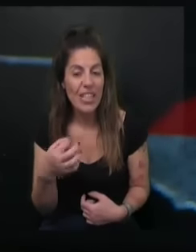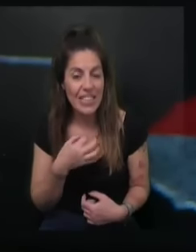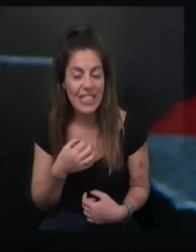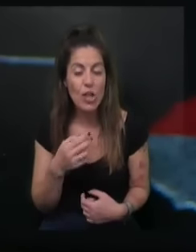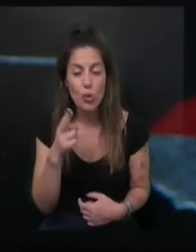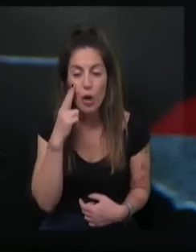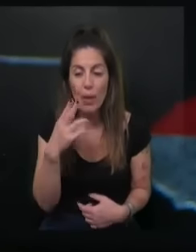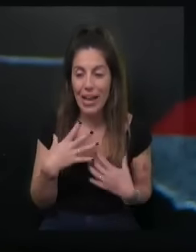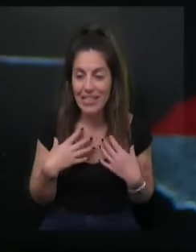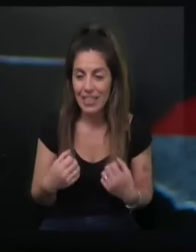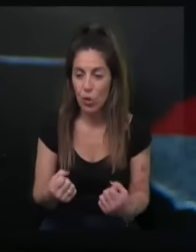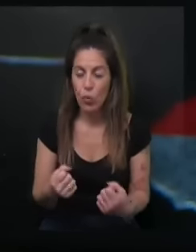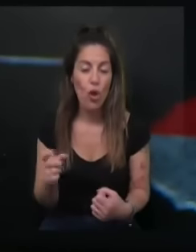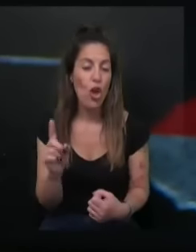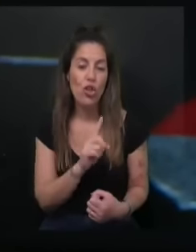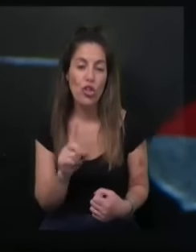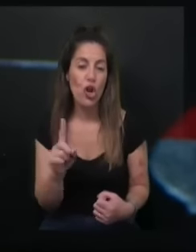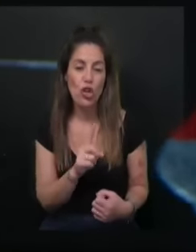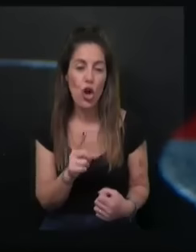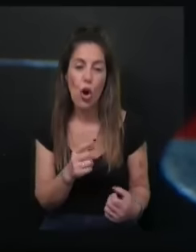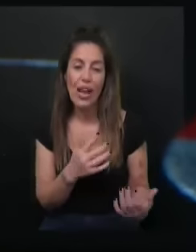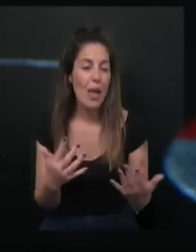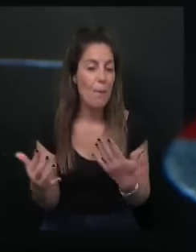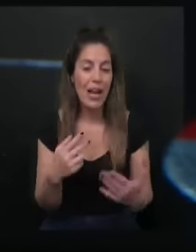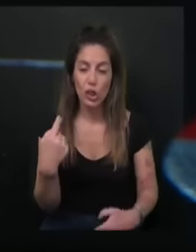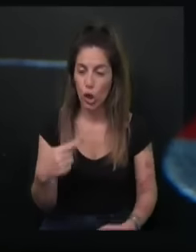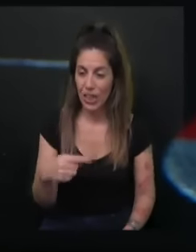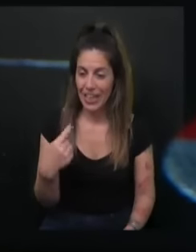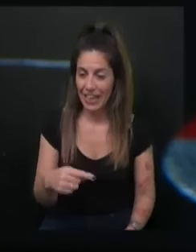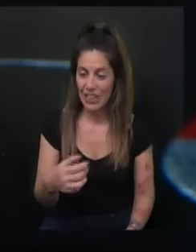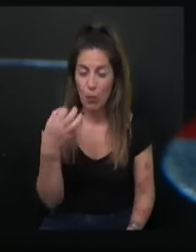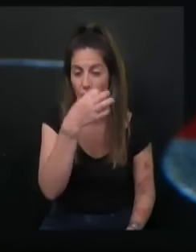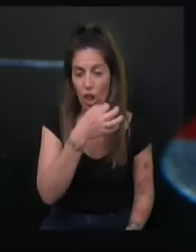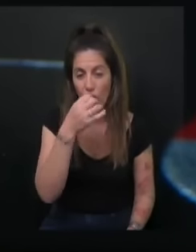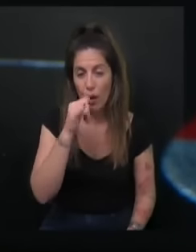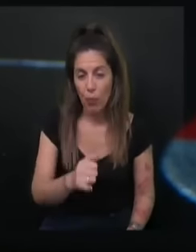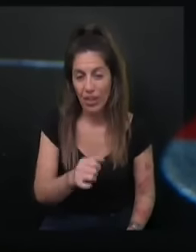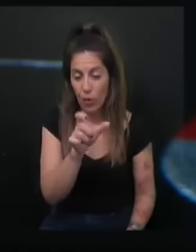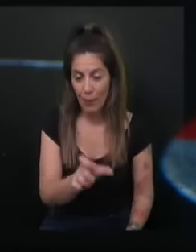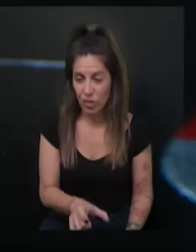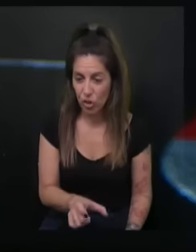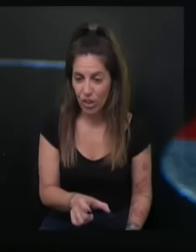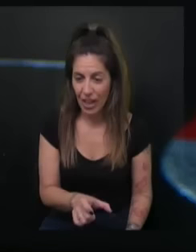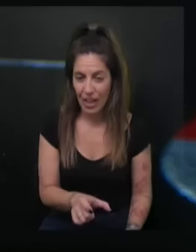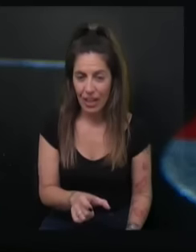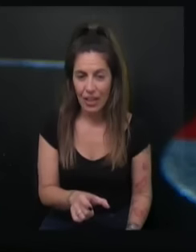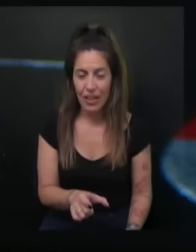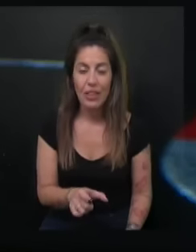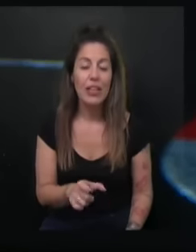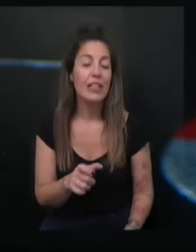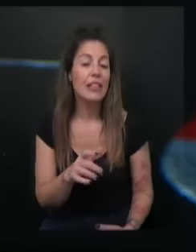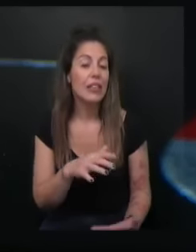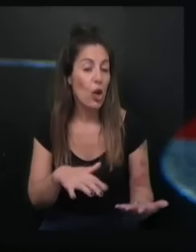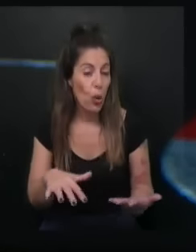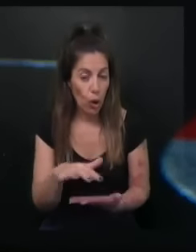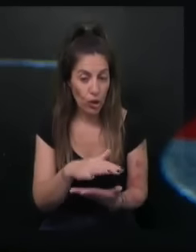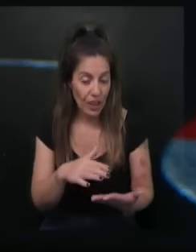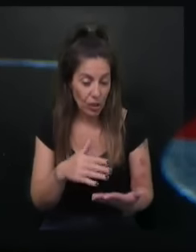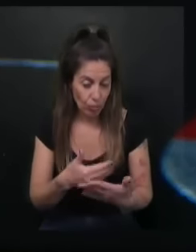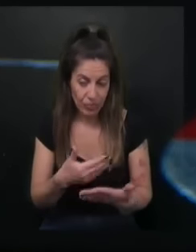No no A ver una cosa es el impacto negativo que una droga puede tener en un sujeto y aú su contexto